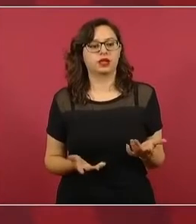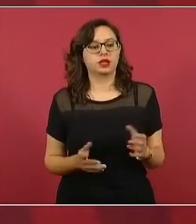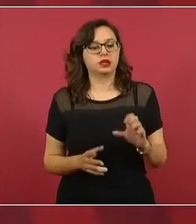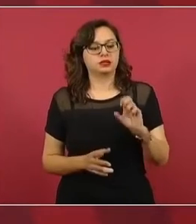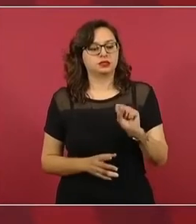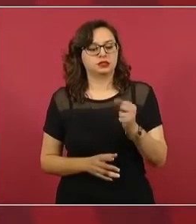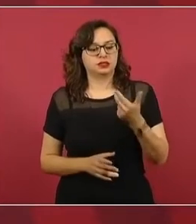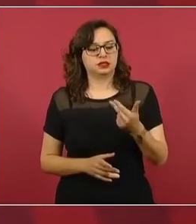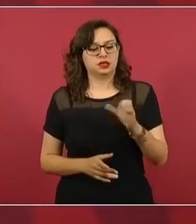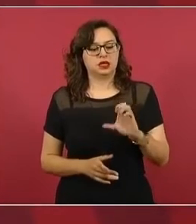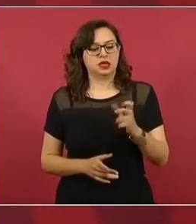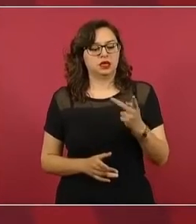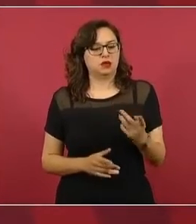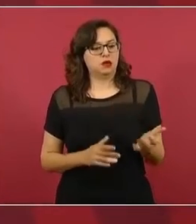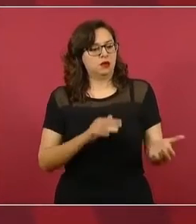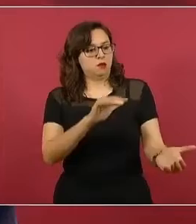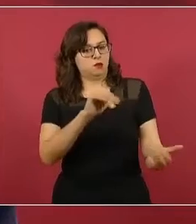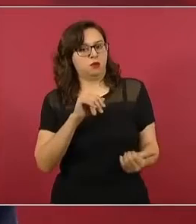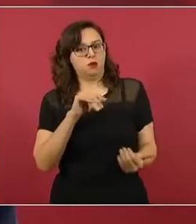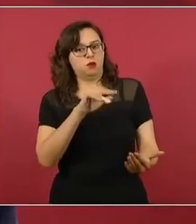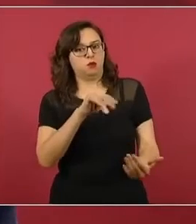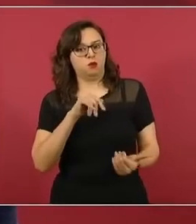la hacienda pública.